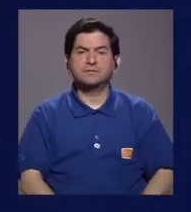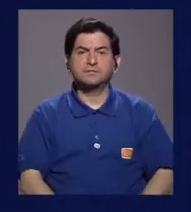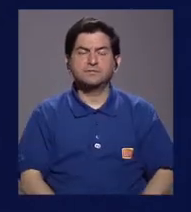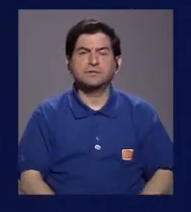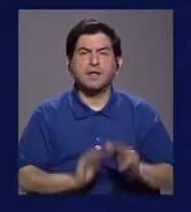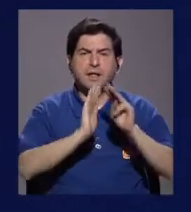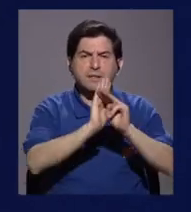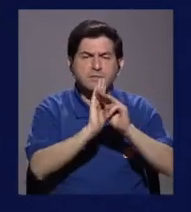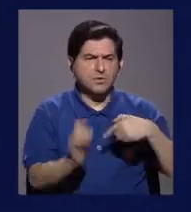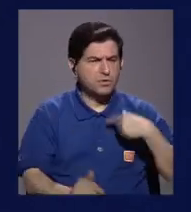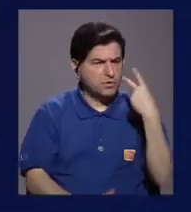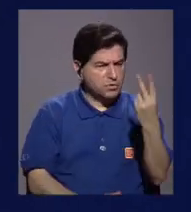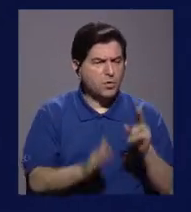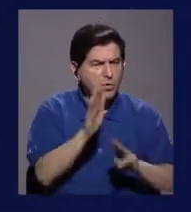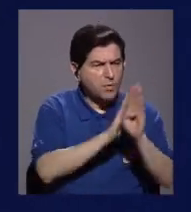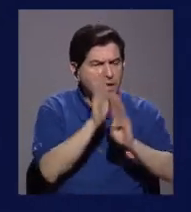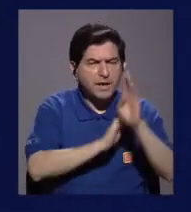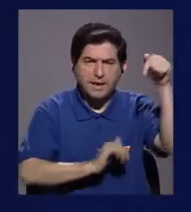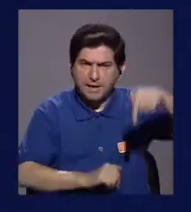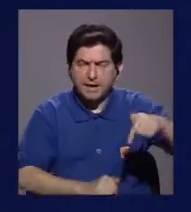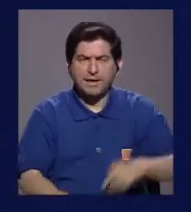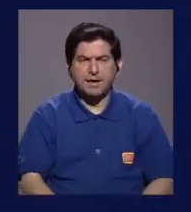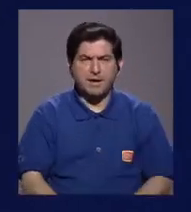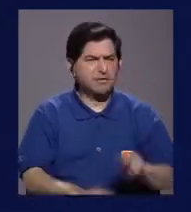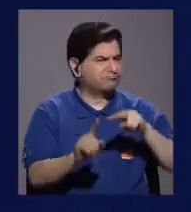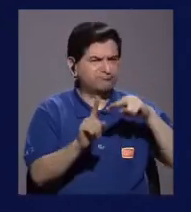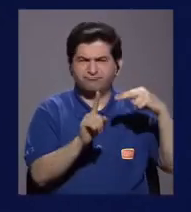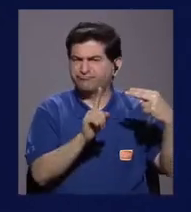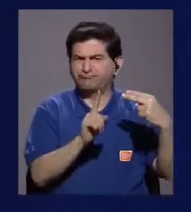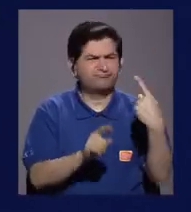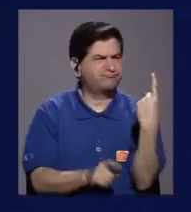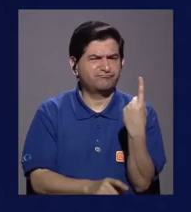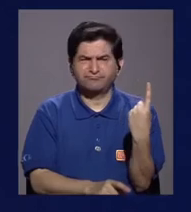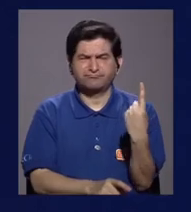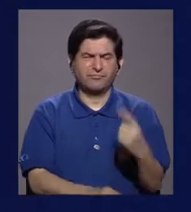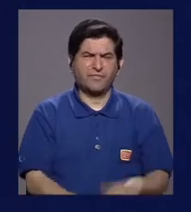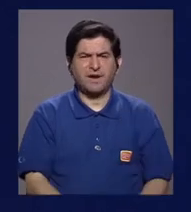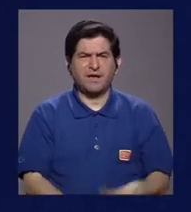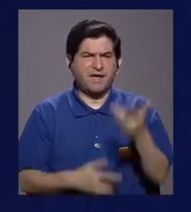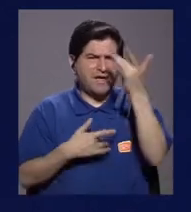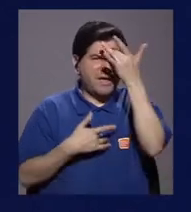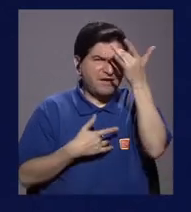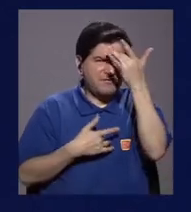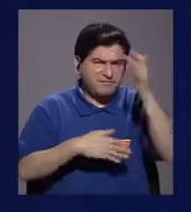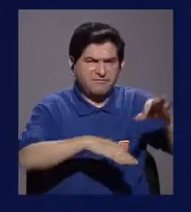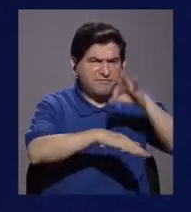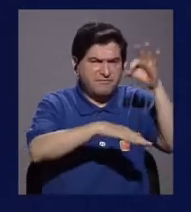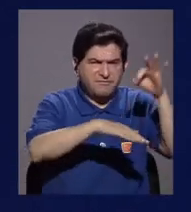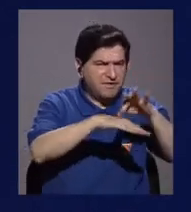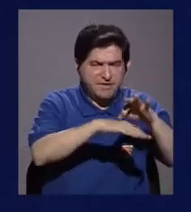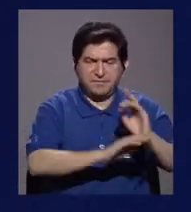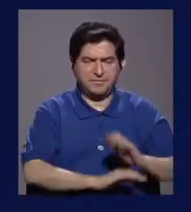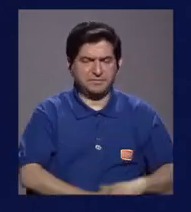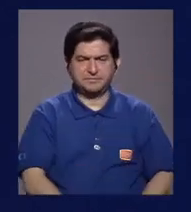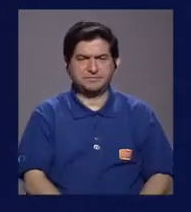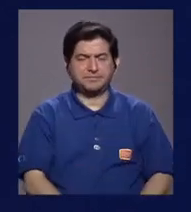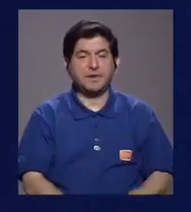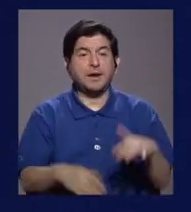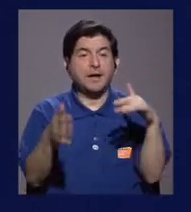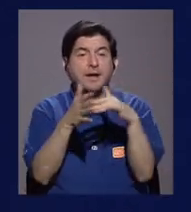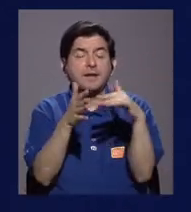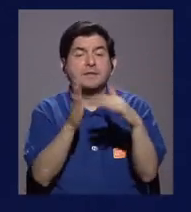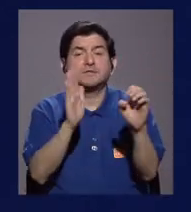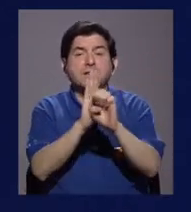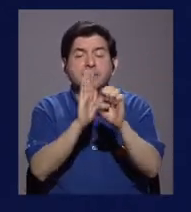los criaderos el impacto de los criaderos donde el arga y muchos donde hay diferentes tipos de vectores y que pueden transmitir varias enfermedades